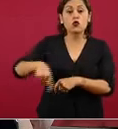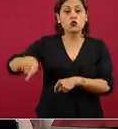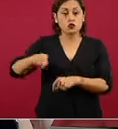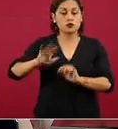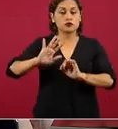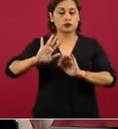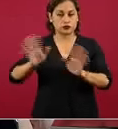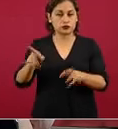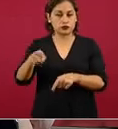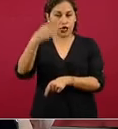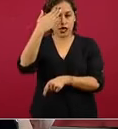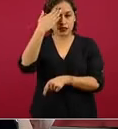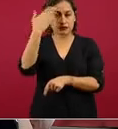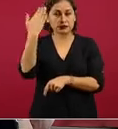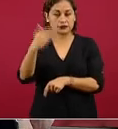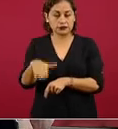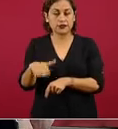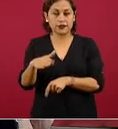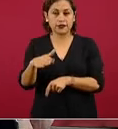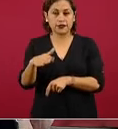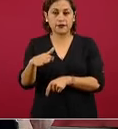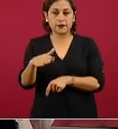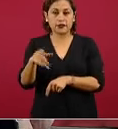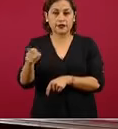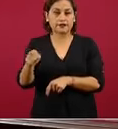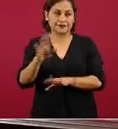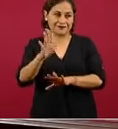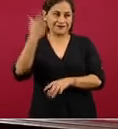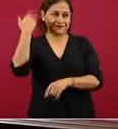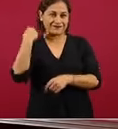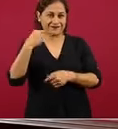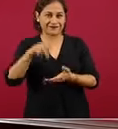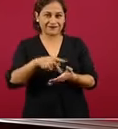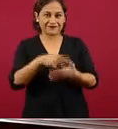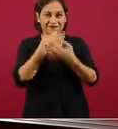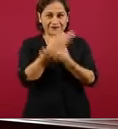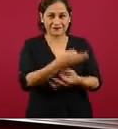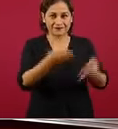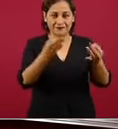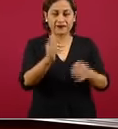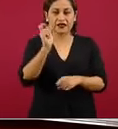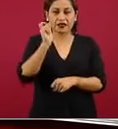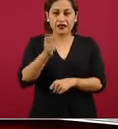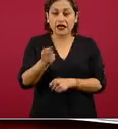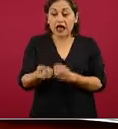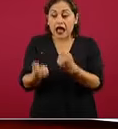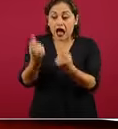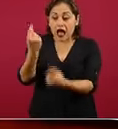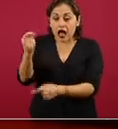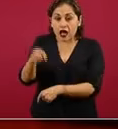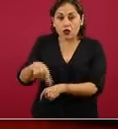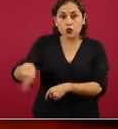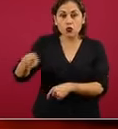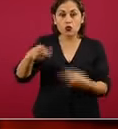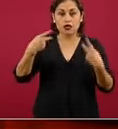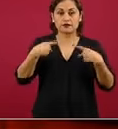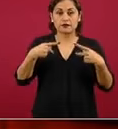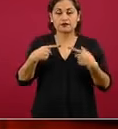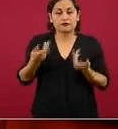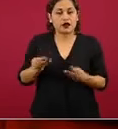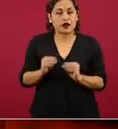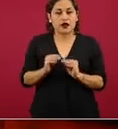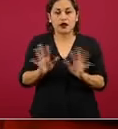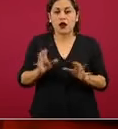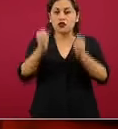notificación de manera pública, también tenemos este componente de confirmados que pueden ser por asociación epidemiológica.